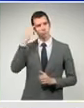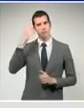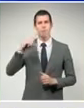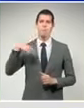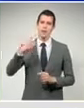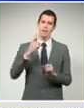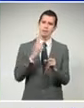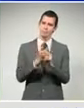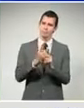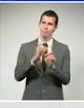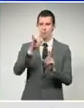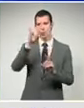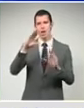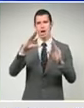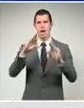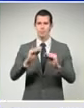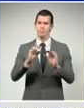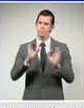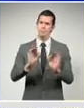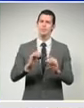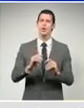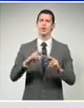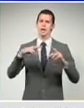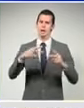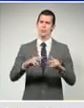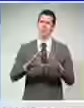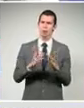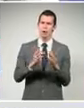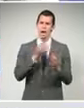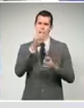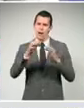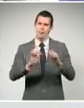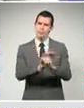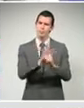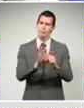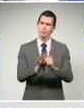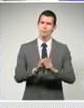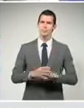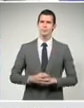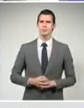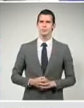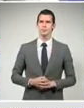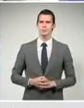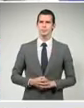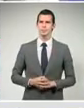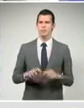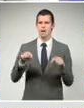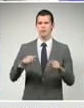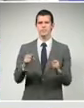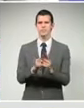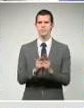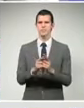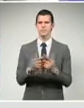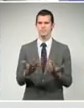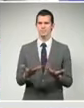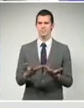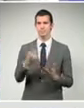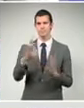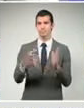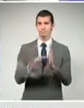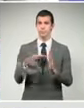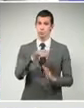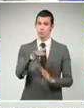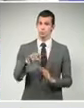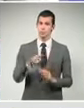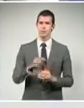seguir conociendo otros datos sobre la situación epidemiológica en el país. En este momento siempre dejarles saber en la despedida